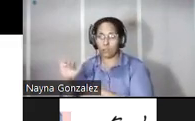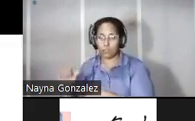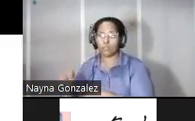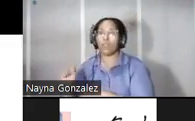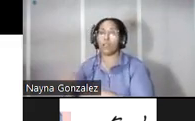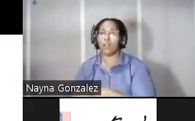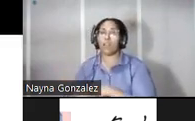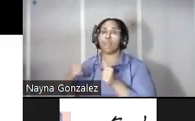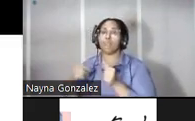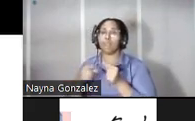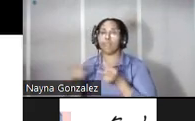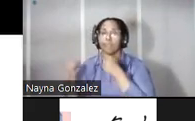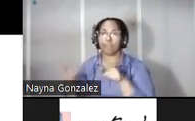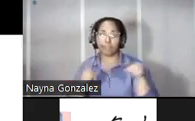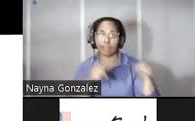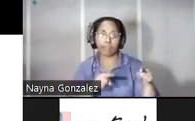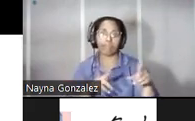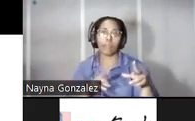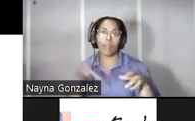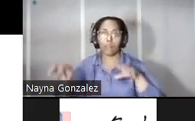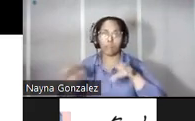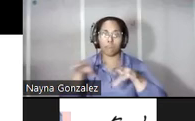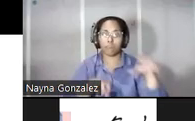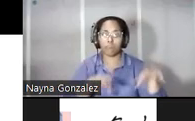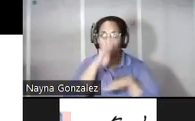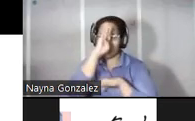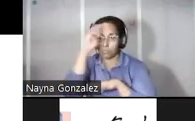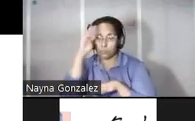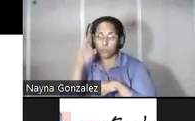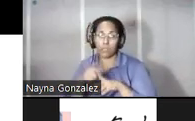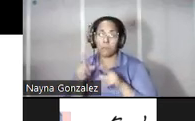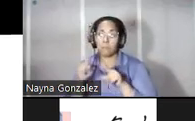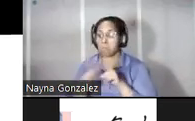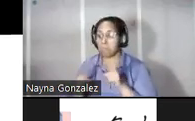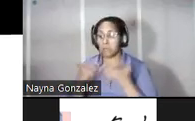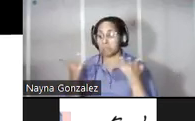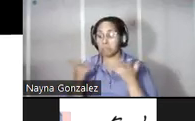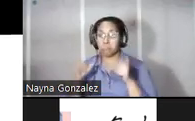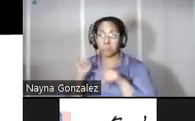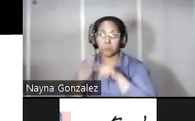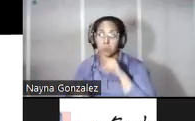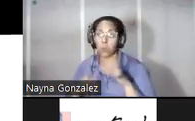tratado infructuosamente en varias ocasiones de ubicar a Juan en un hospital. El saldo de sus gestiones